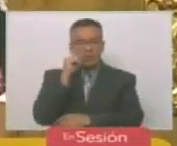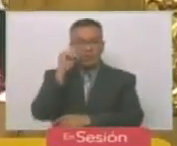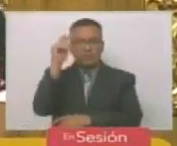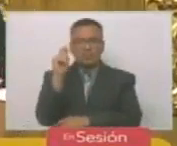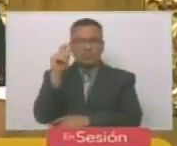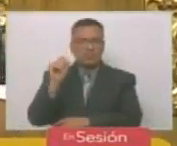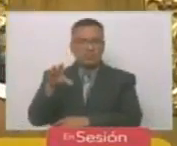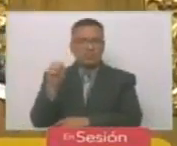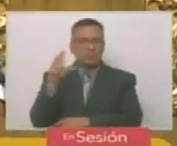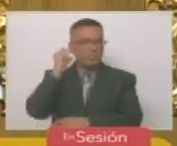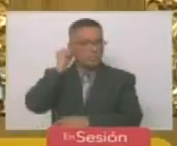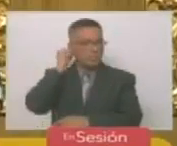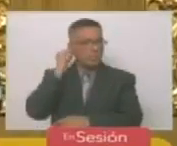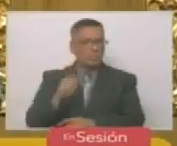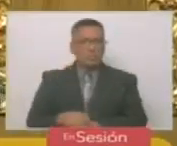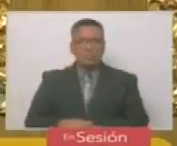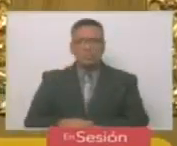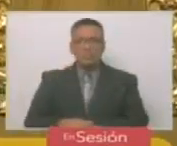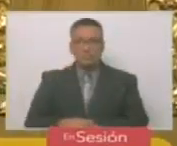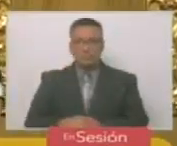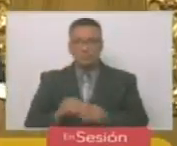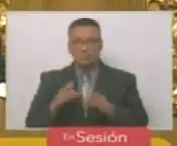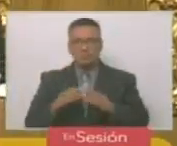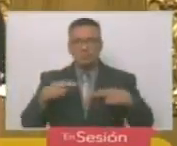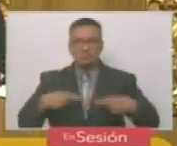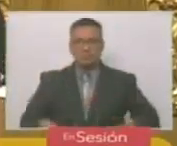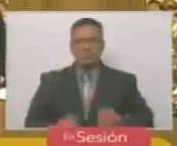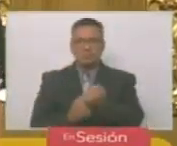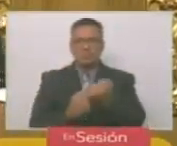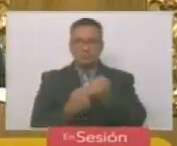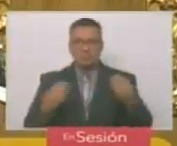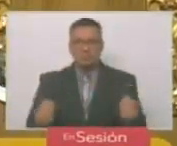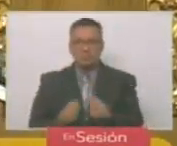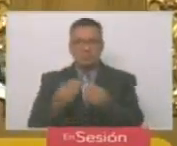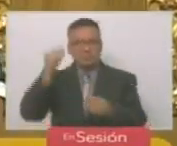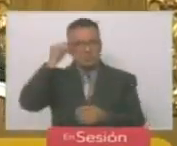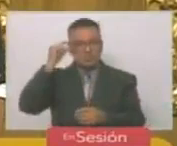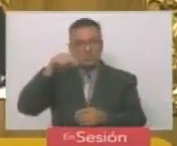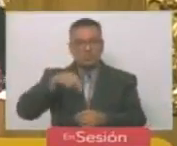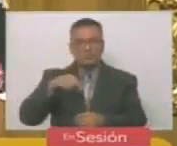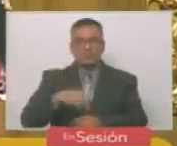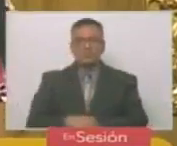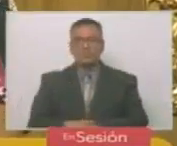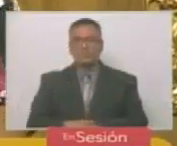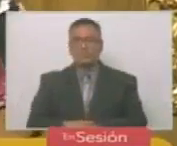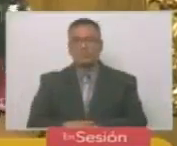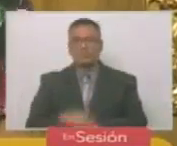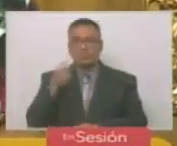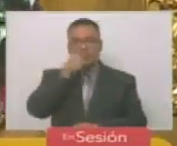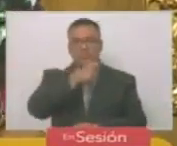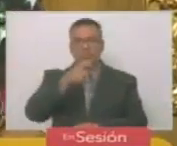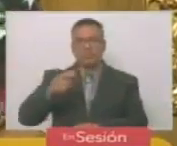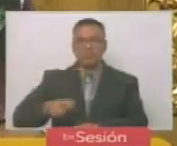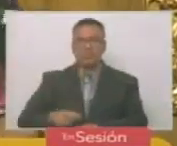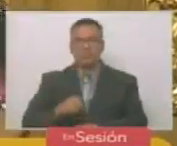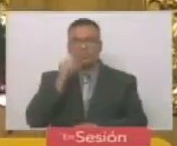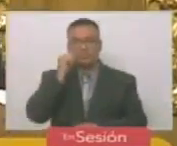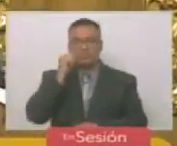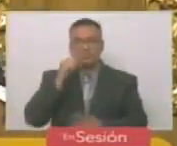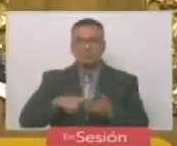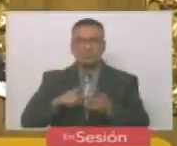Nacional, promotoras comunales de Parto Humanizado que nos acompañan el día de hoy, pueblo, mujer y